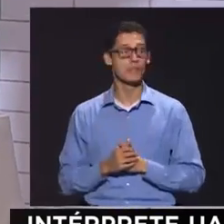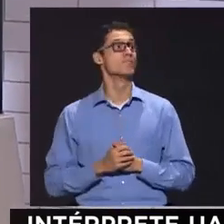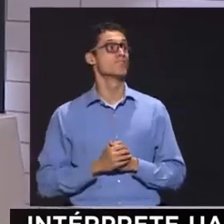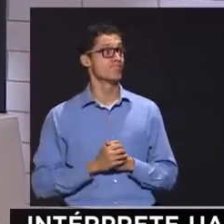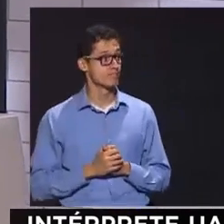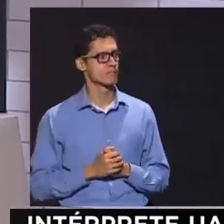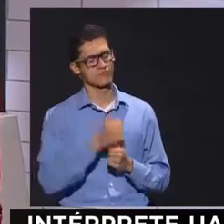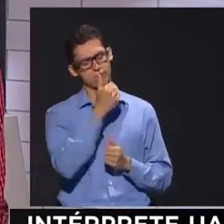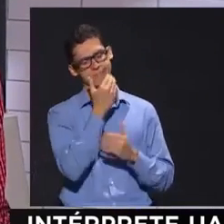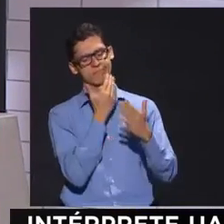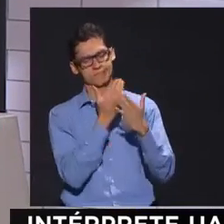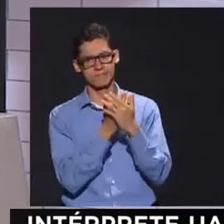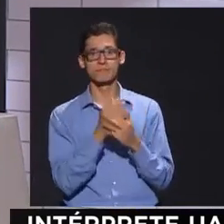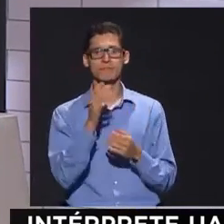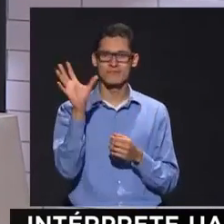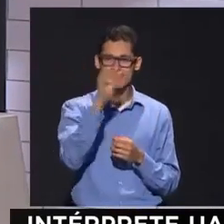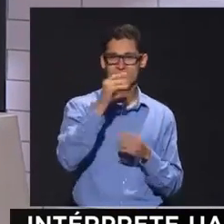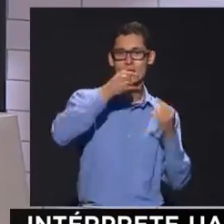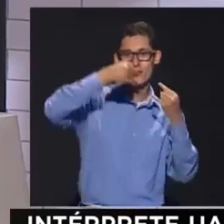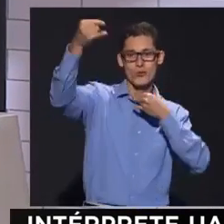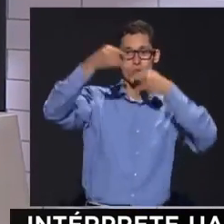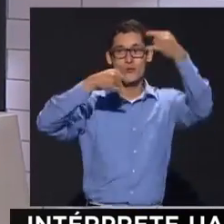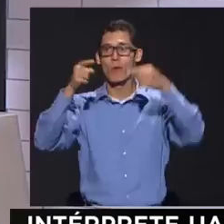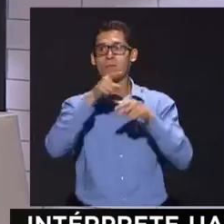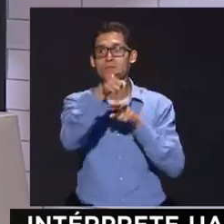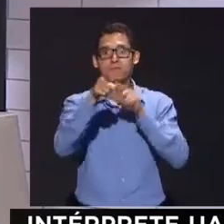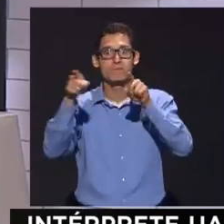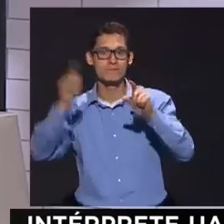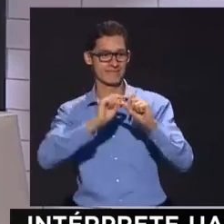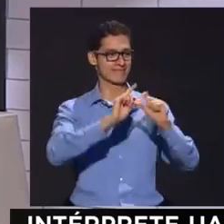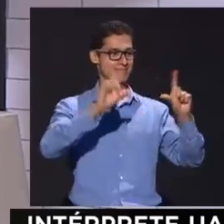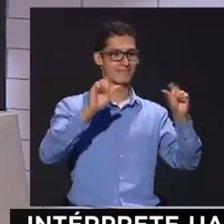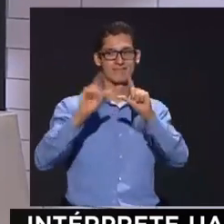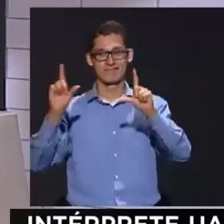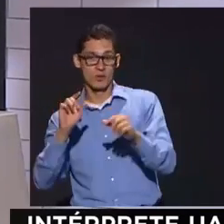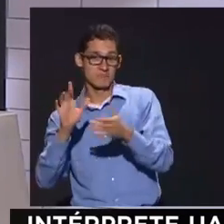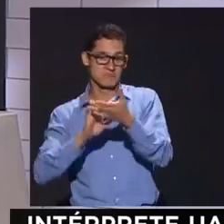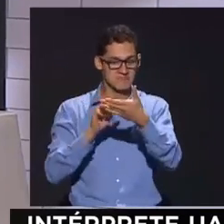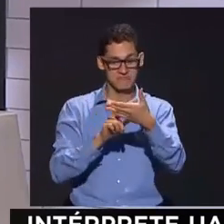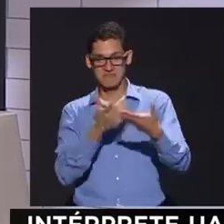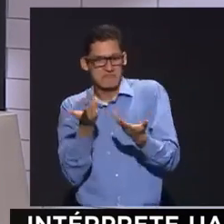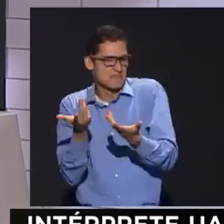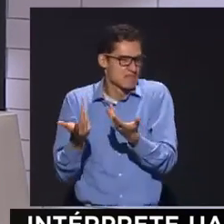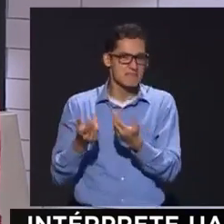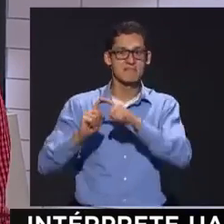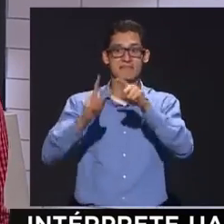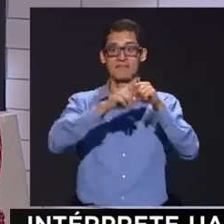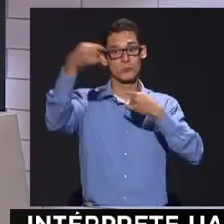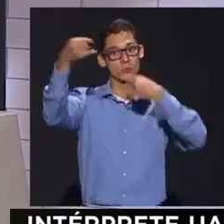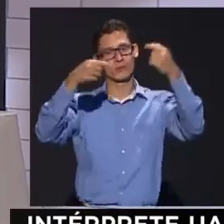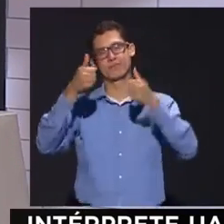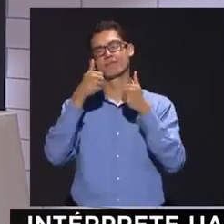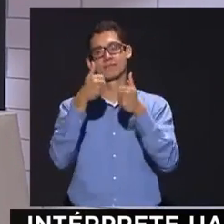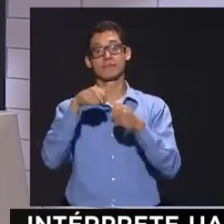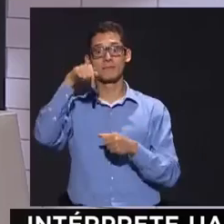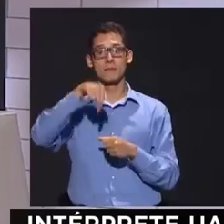muy especial a todas las personas que están en casa acompañándolos quiero recordarles que este espacio hemos denominado